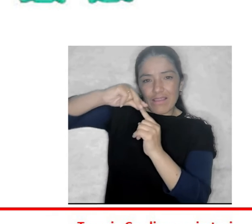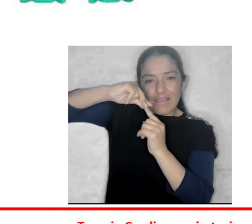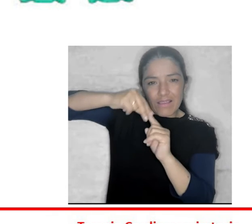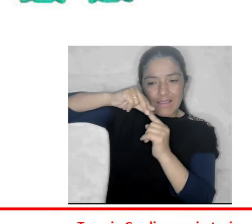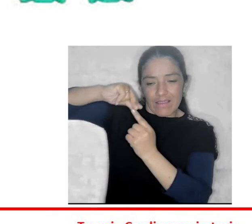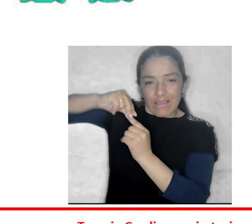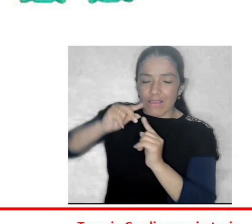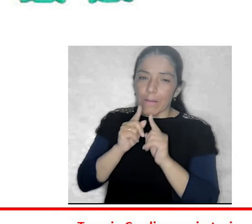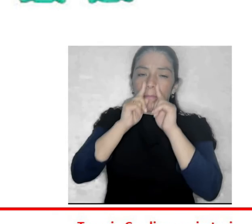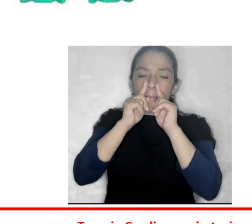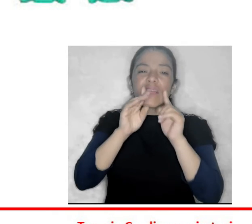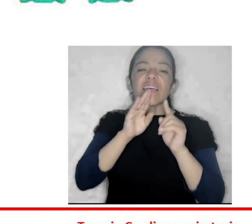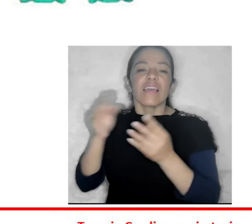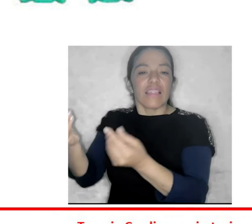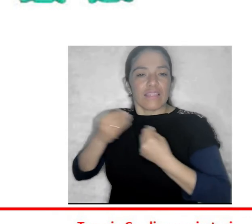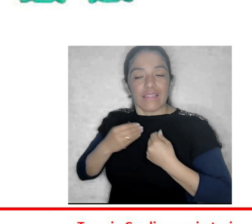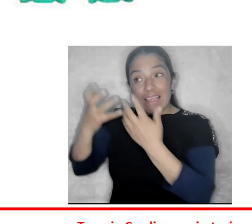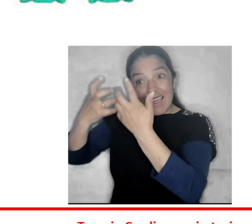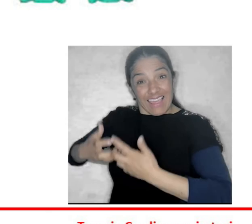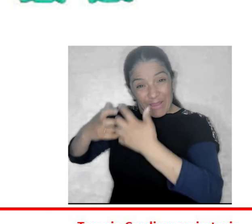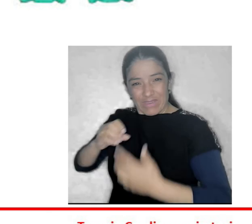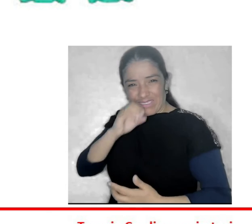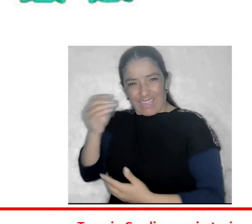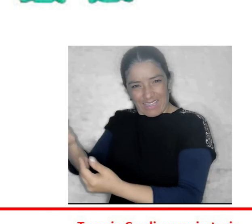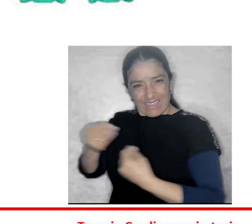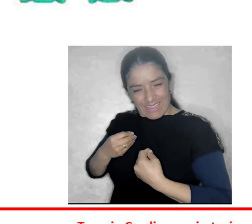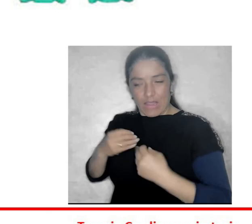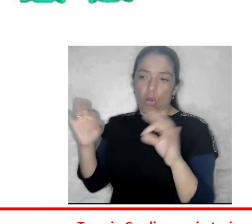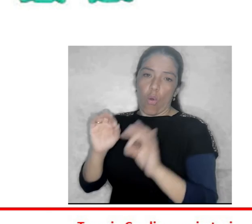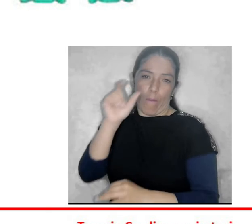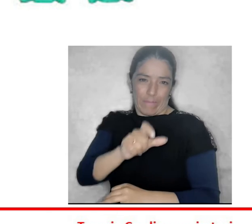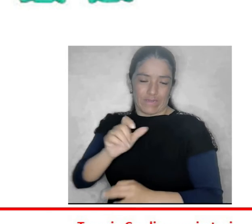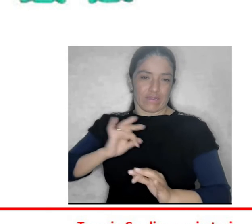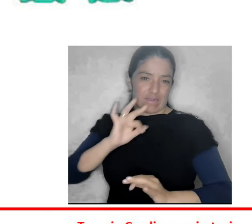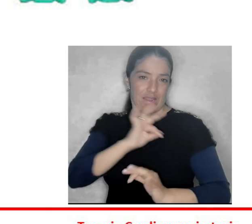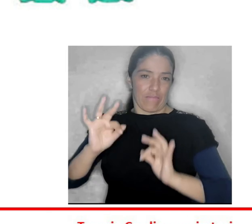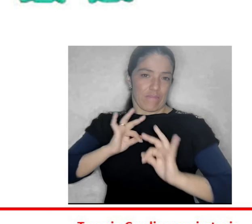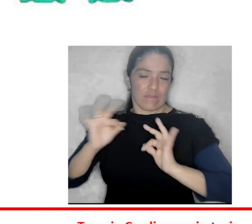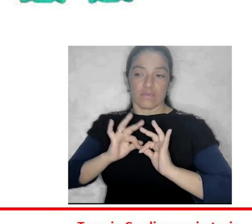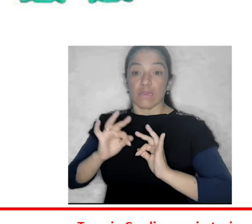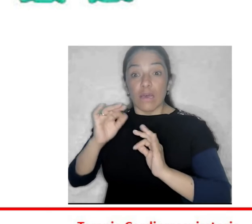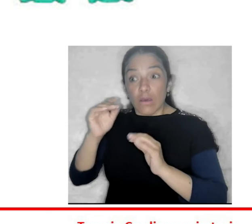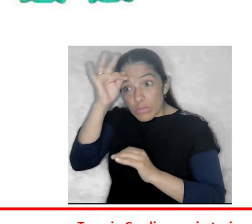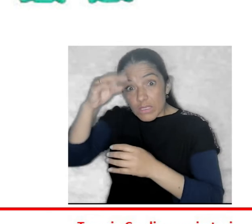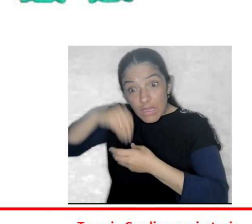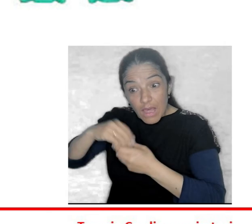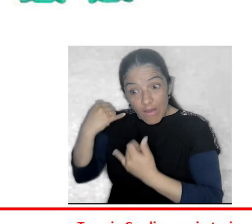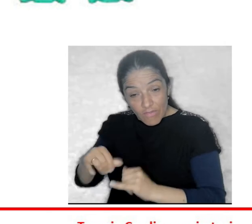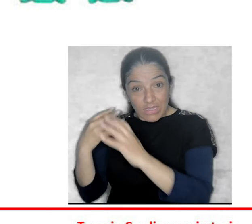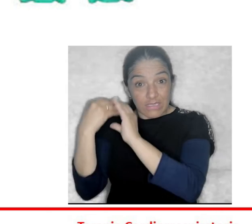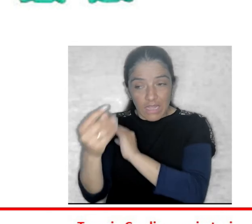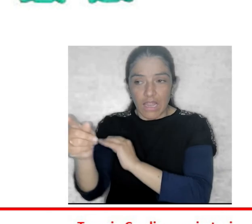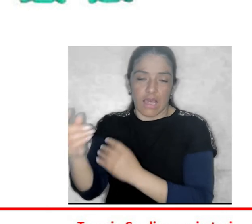niple, el cual le será suministrado por la empresa de oxígeno o por la terapeuta en el momento de la salida del